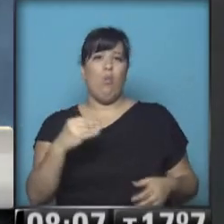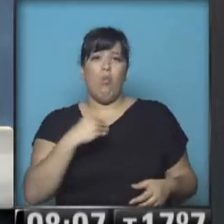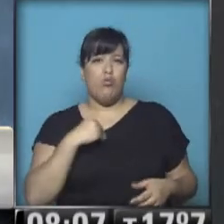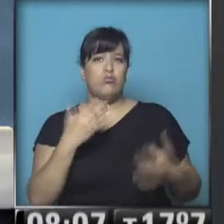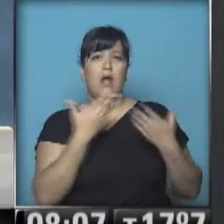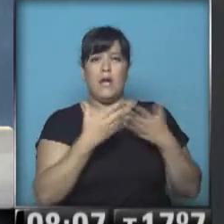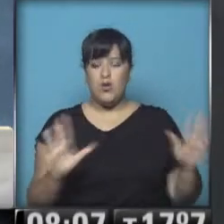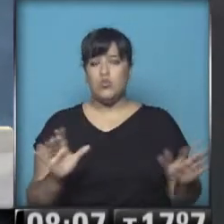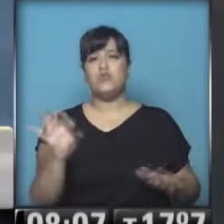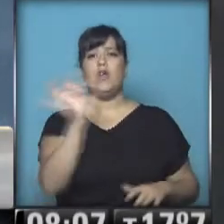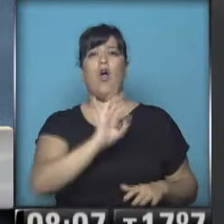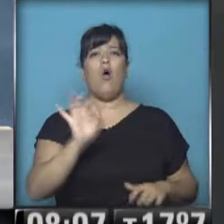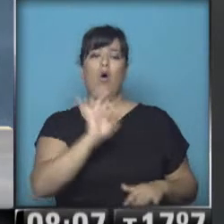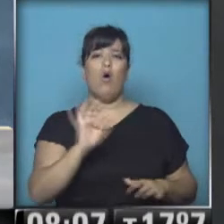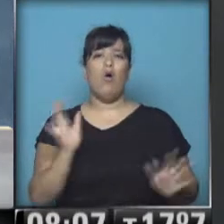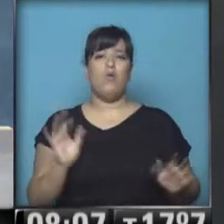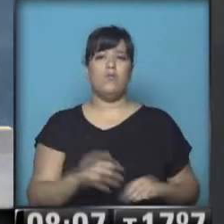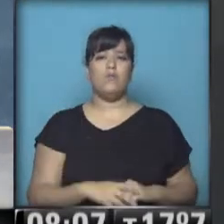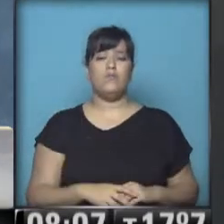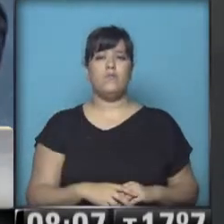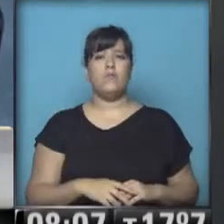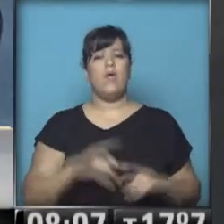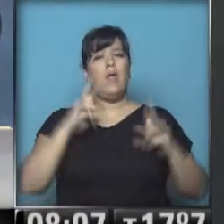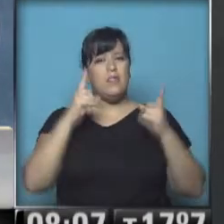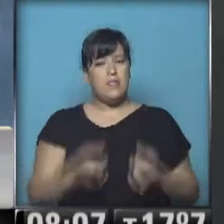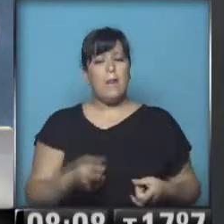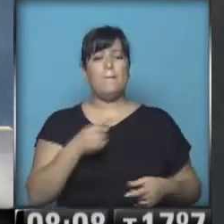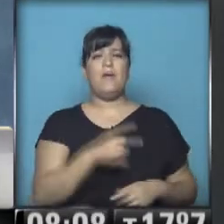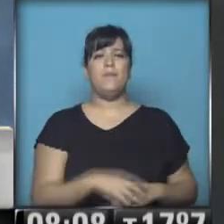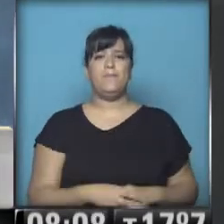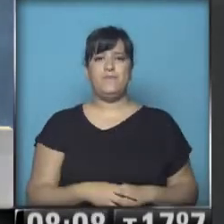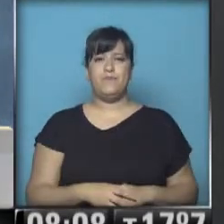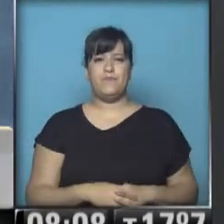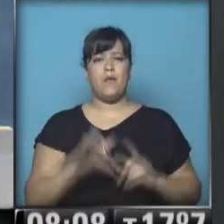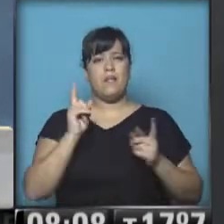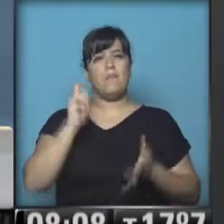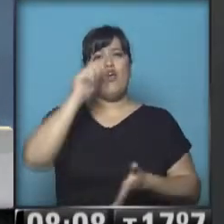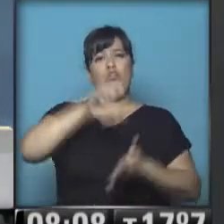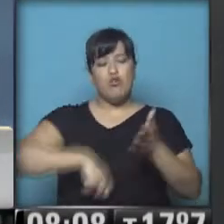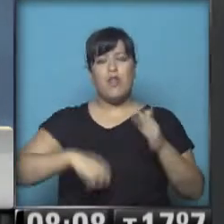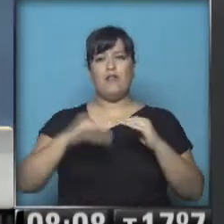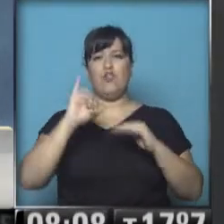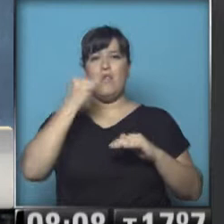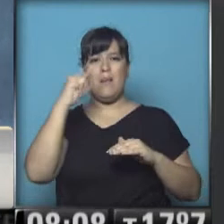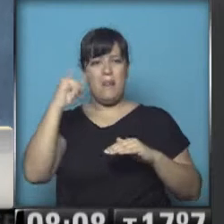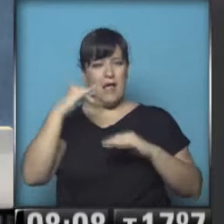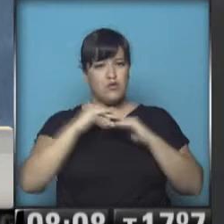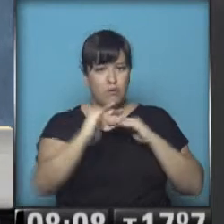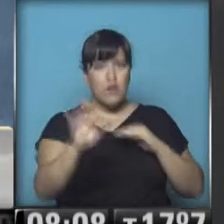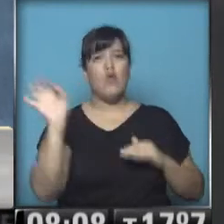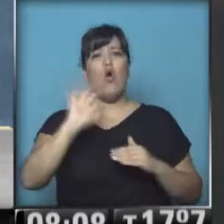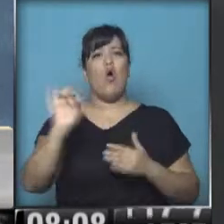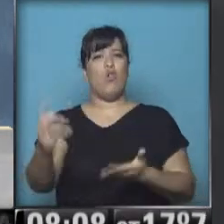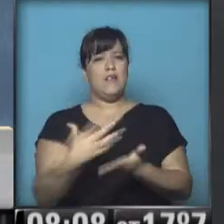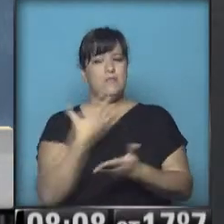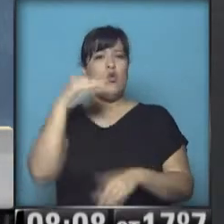renuncia por en el caso también por contrato de plazo fijo por despidos causados en